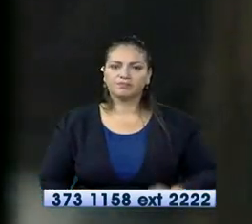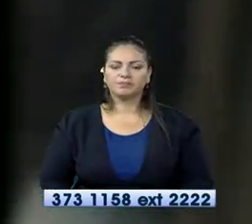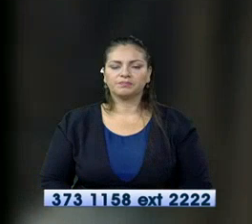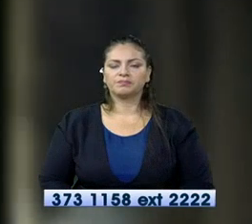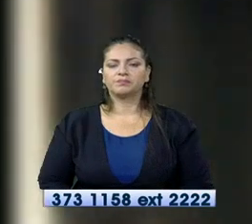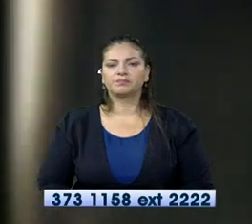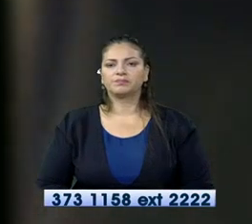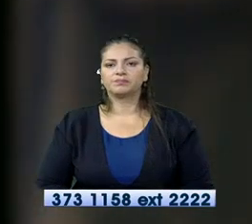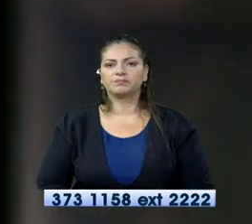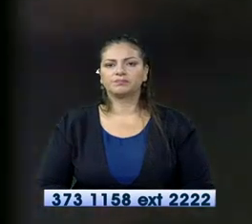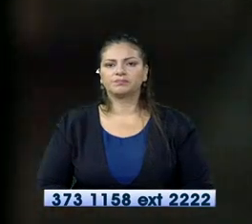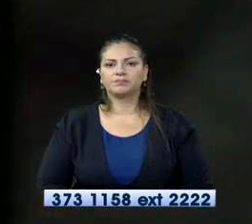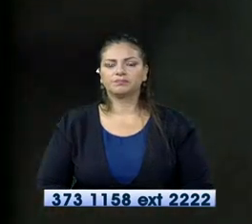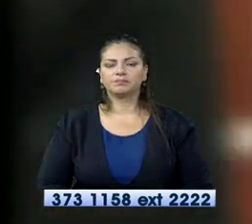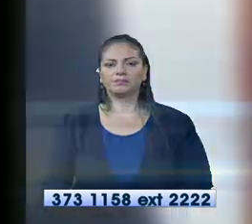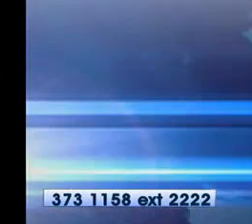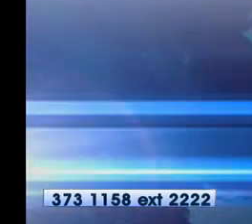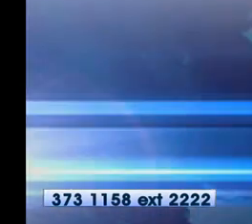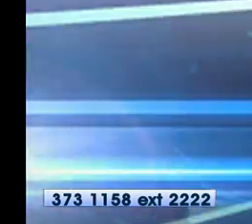Ruiz.